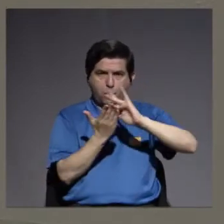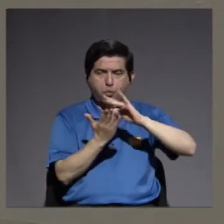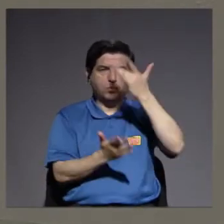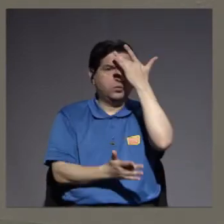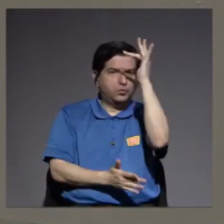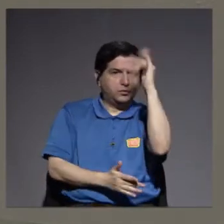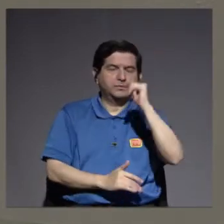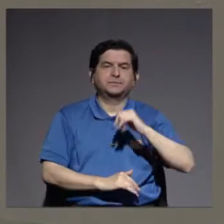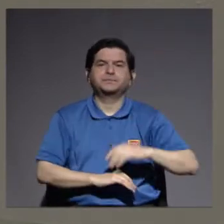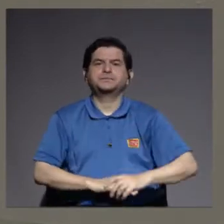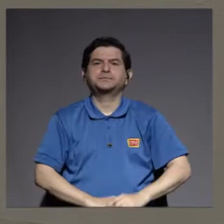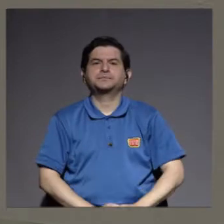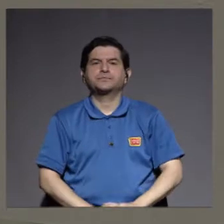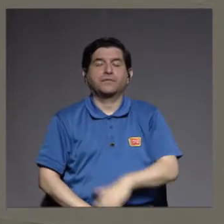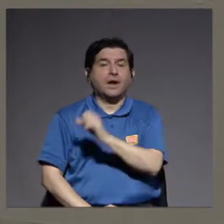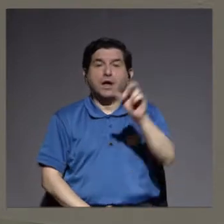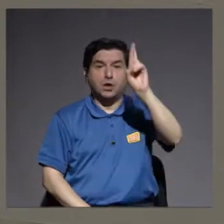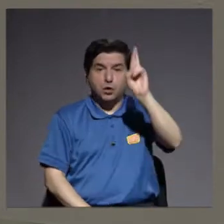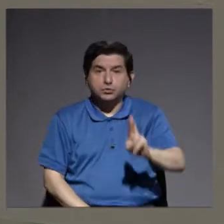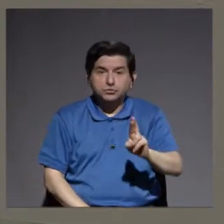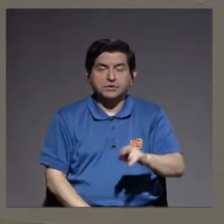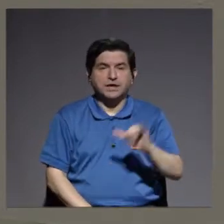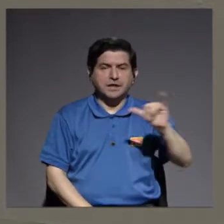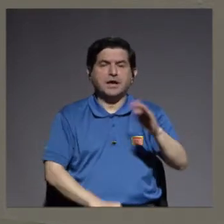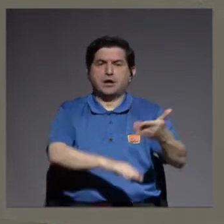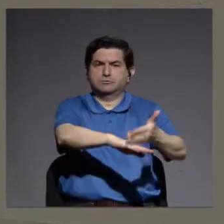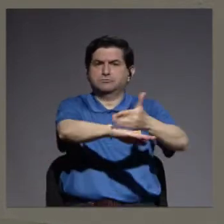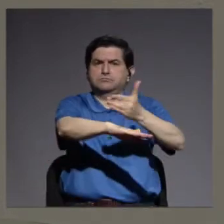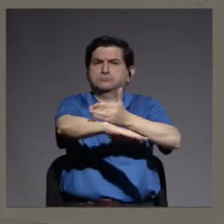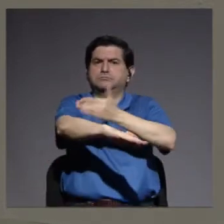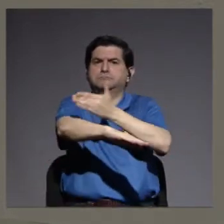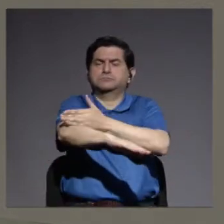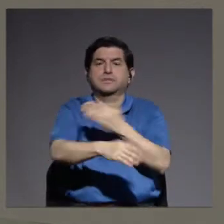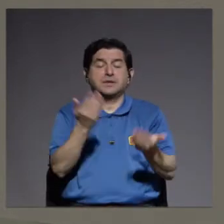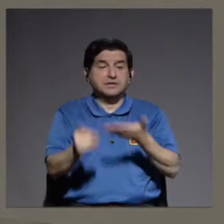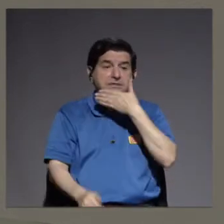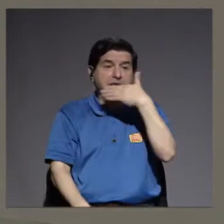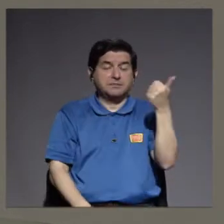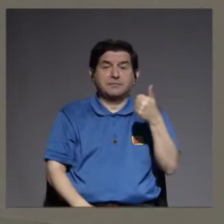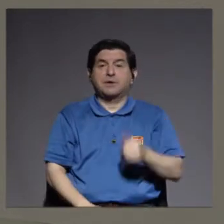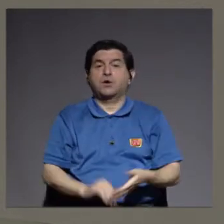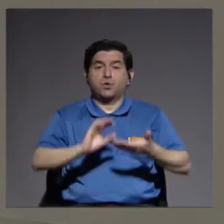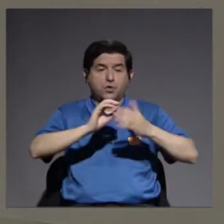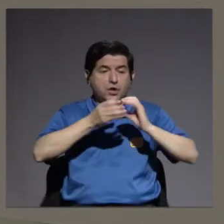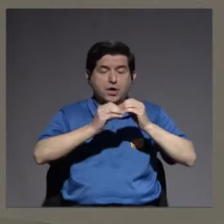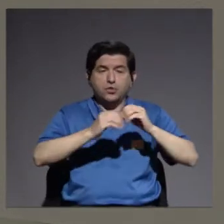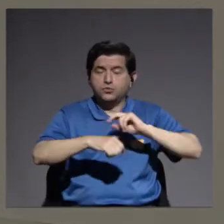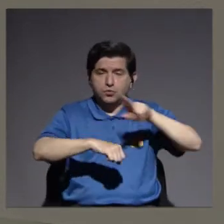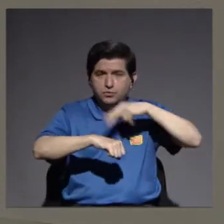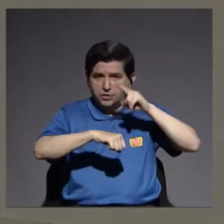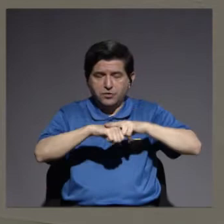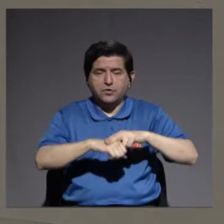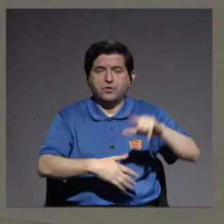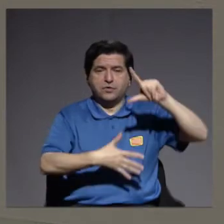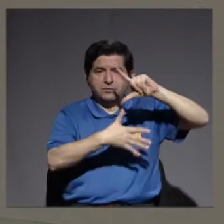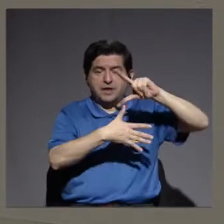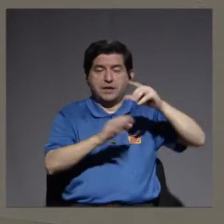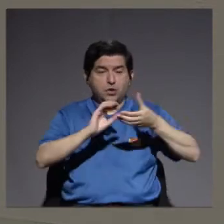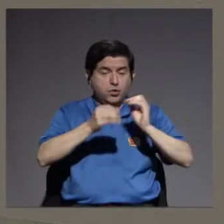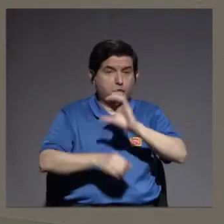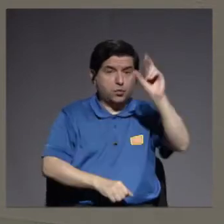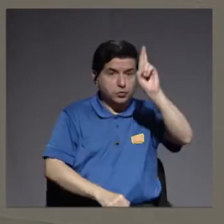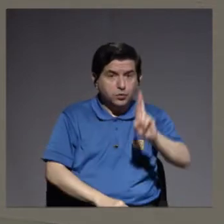inteligente. Costa Rica también avanza, incluso avanza mejor que el promedio latinoamericano. Cuando vemos datos de Costa Rica, por